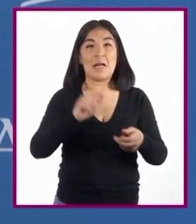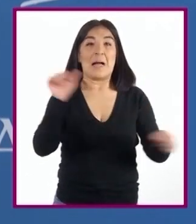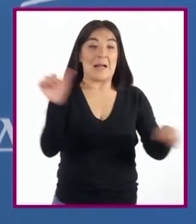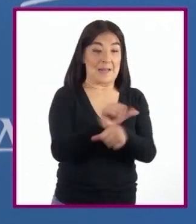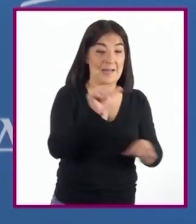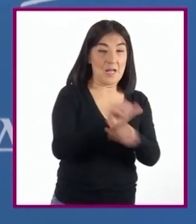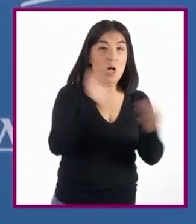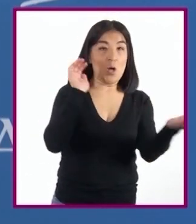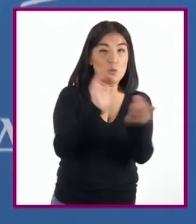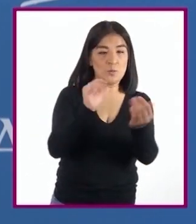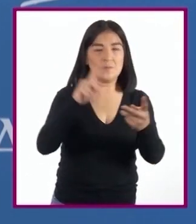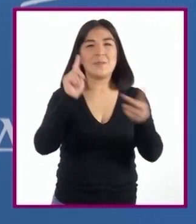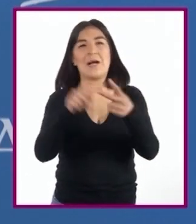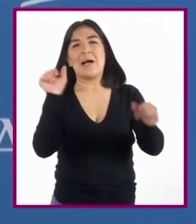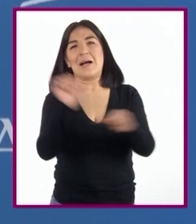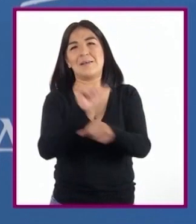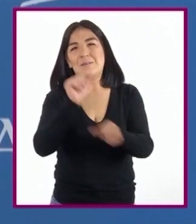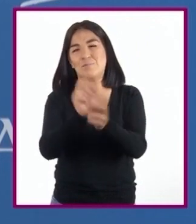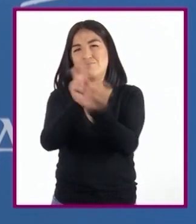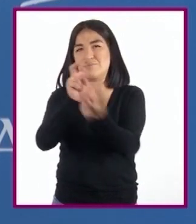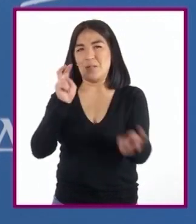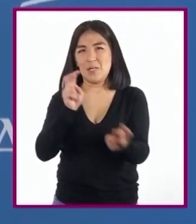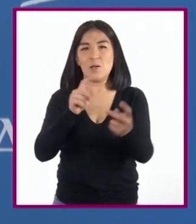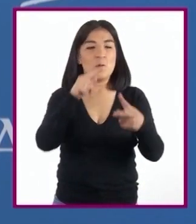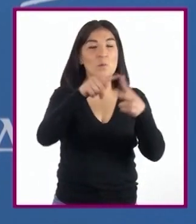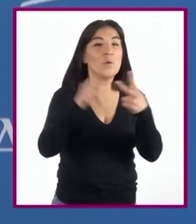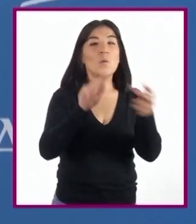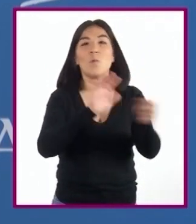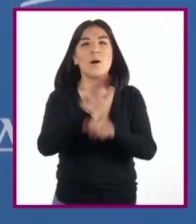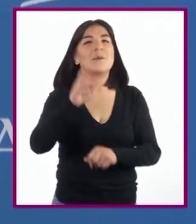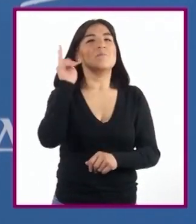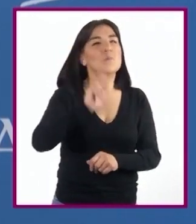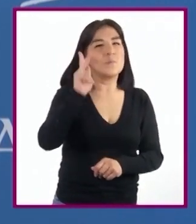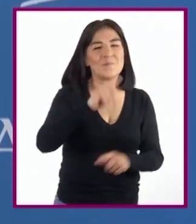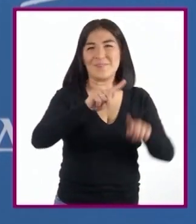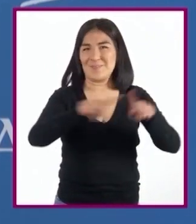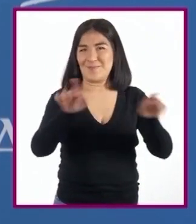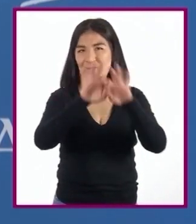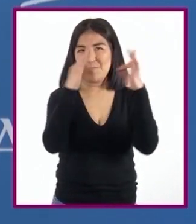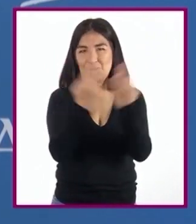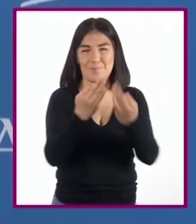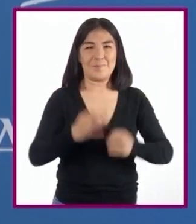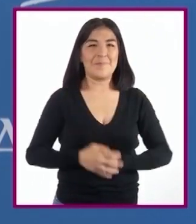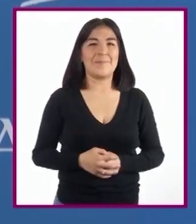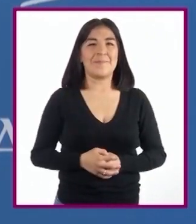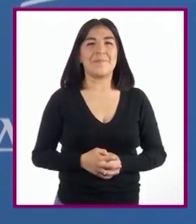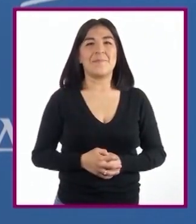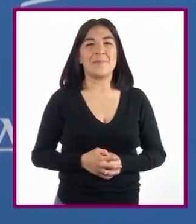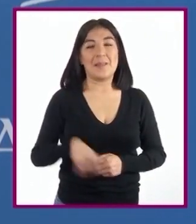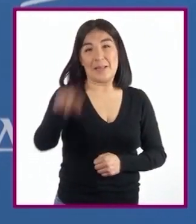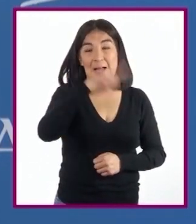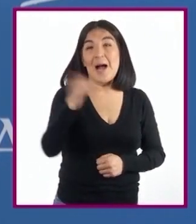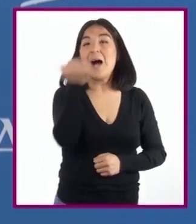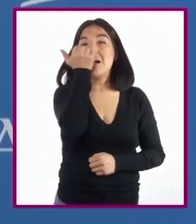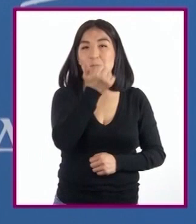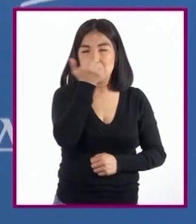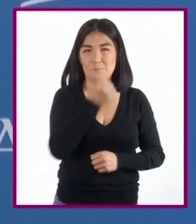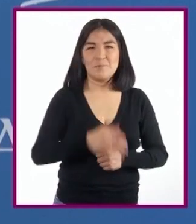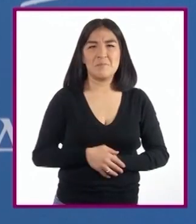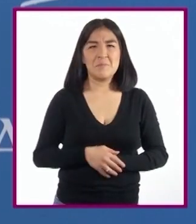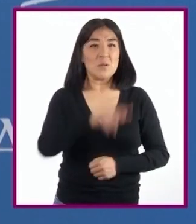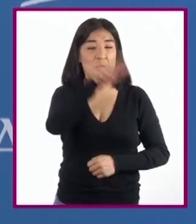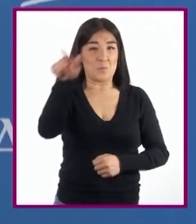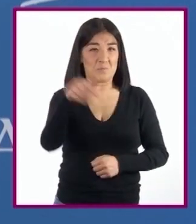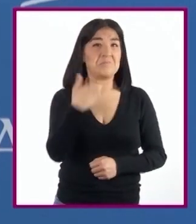autos, y expresan la probabilidad de diferentes formas. Estimadas alumnas y alumnos, ¿qué